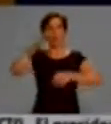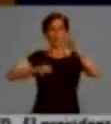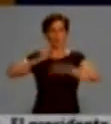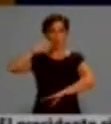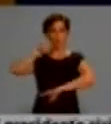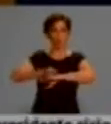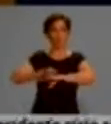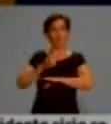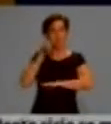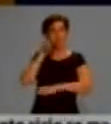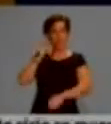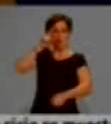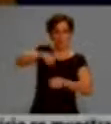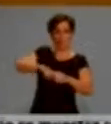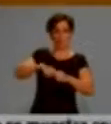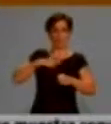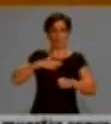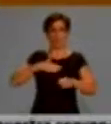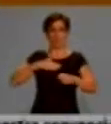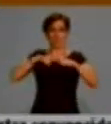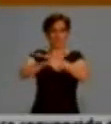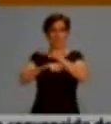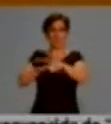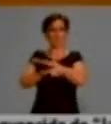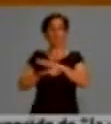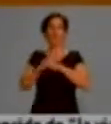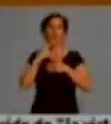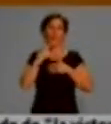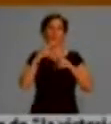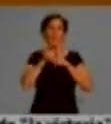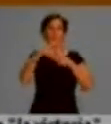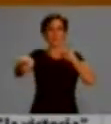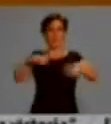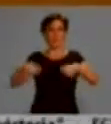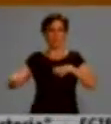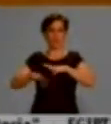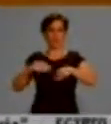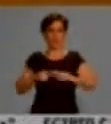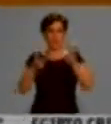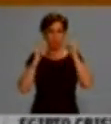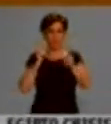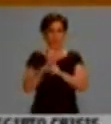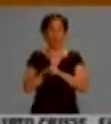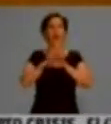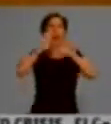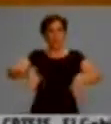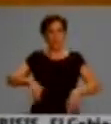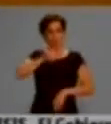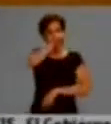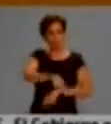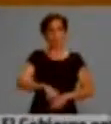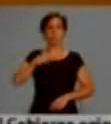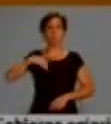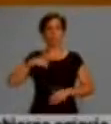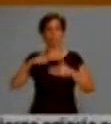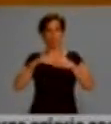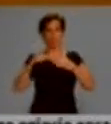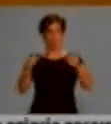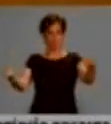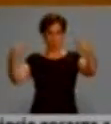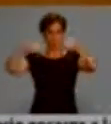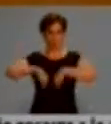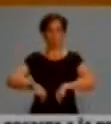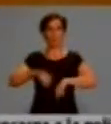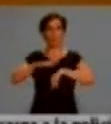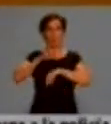operación sectaria y antidemocrática son los que ahora usted utiliza aquí, en esta tribuna, para justificar